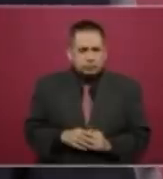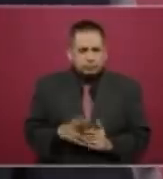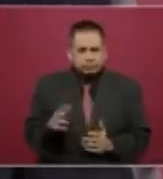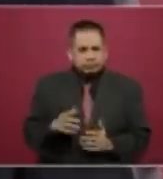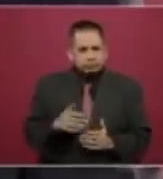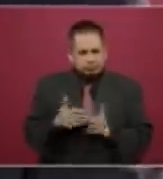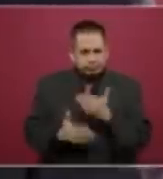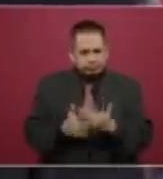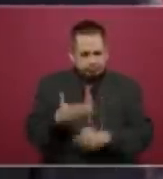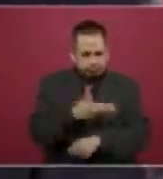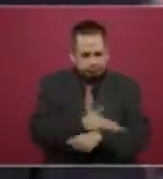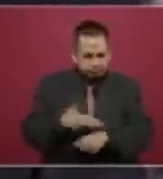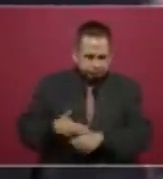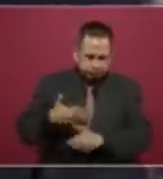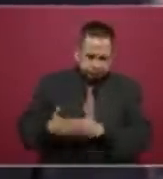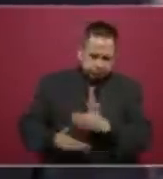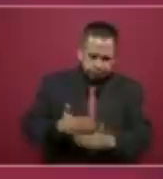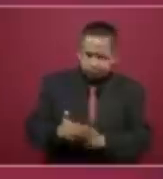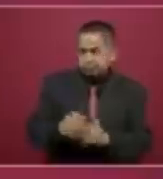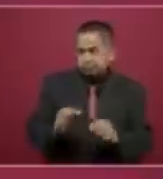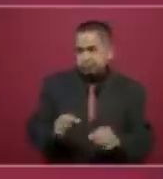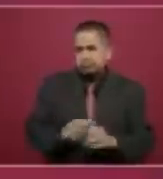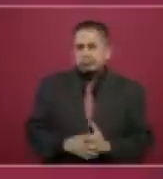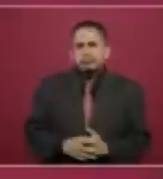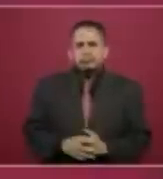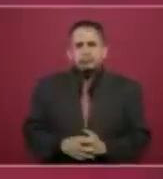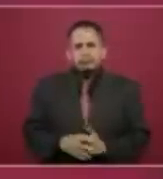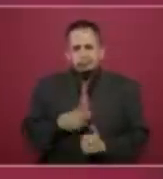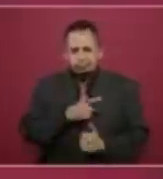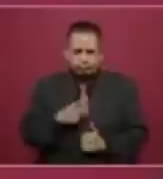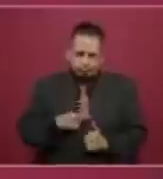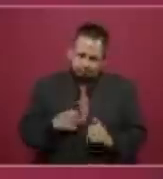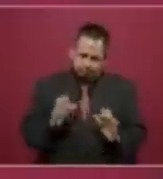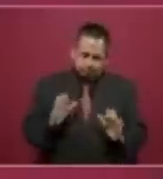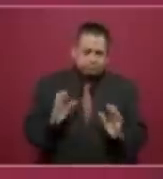debido proceso que se tiene que cuidar,